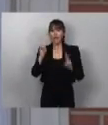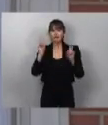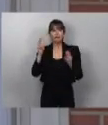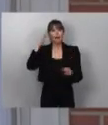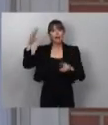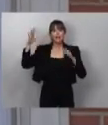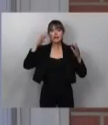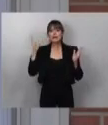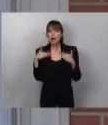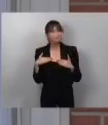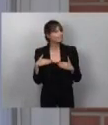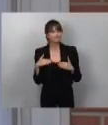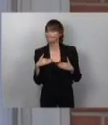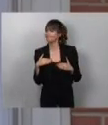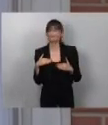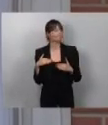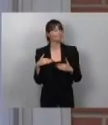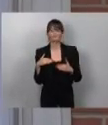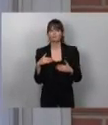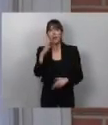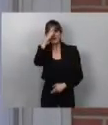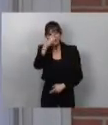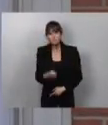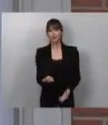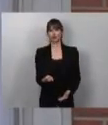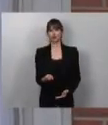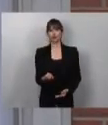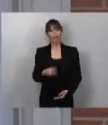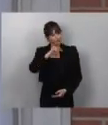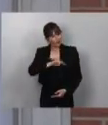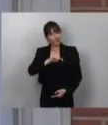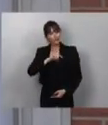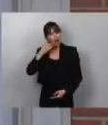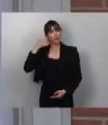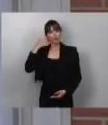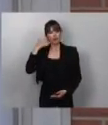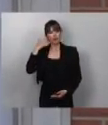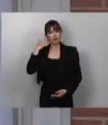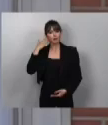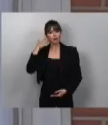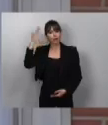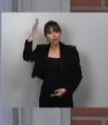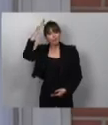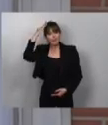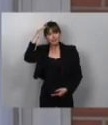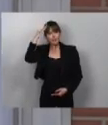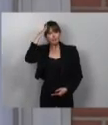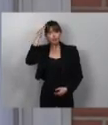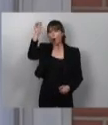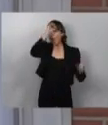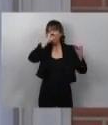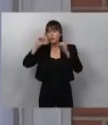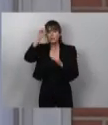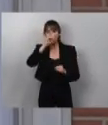todavía no no entendíamos cómo iba a quedar y yo yo me alegro por el país porque tenga estabilidad habla